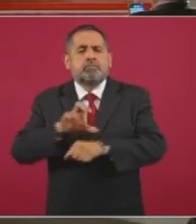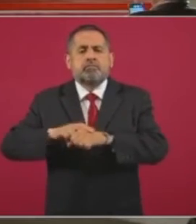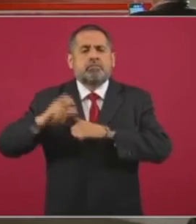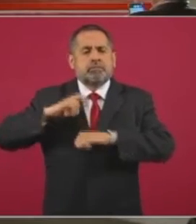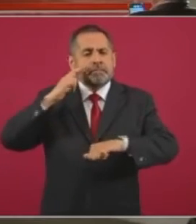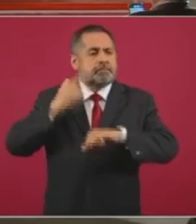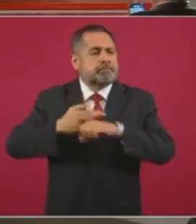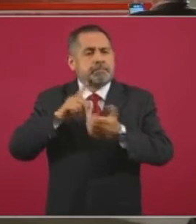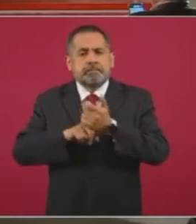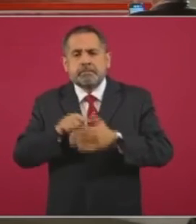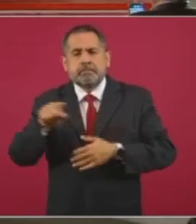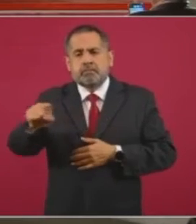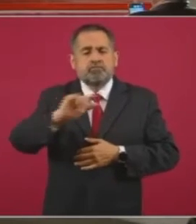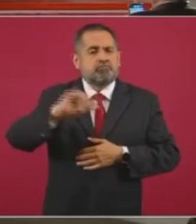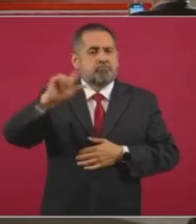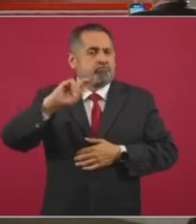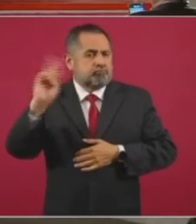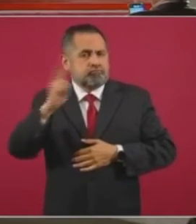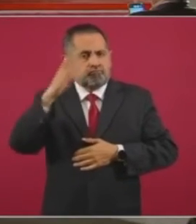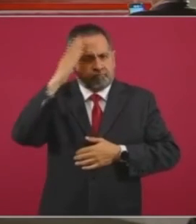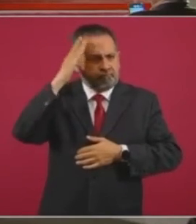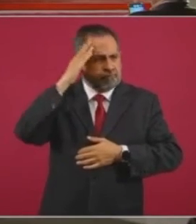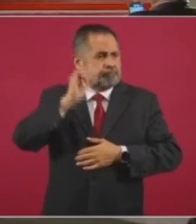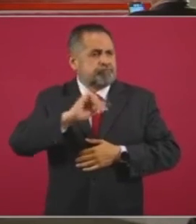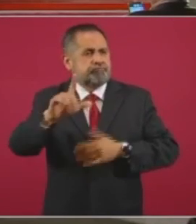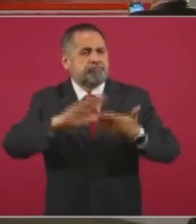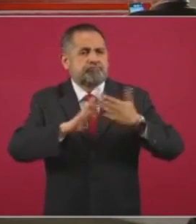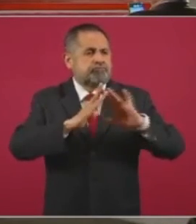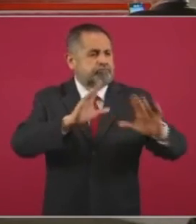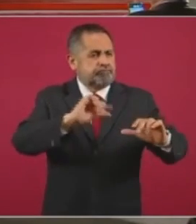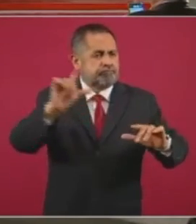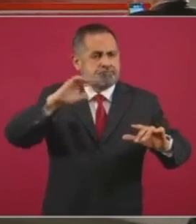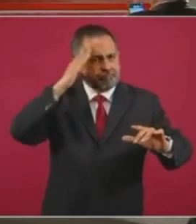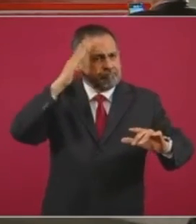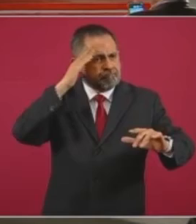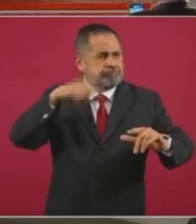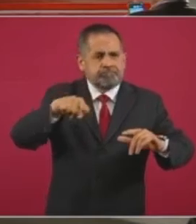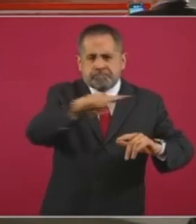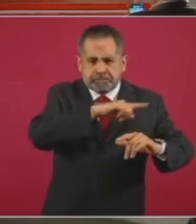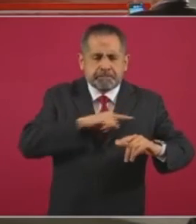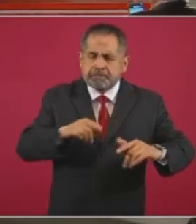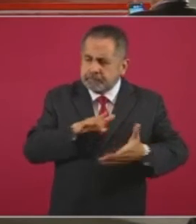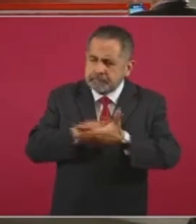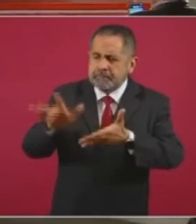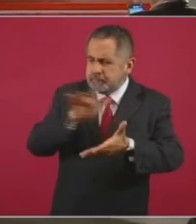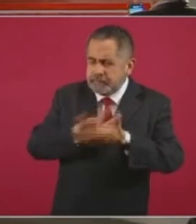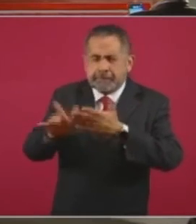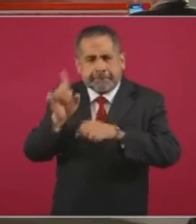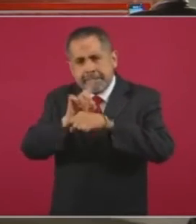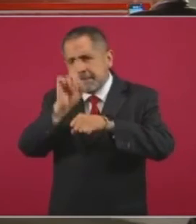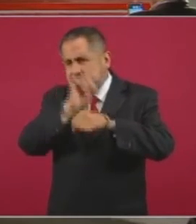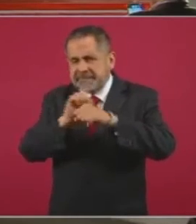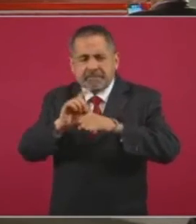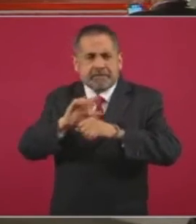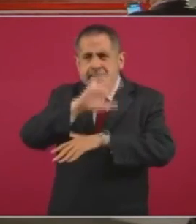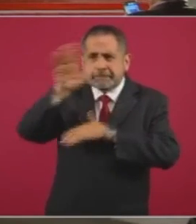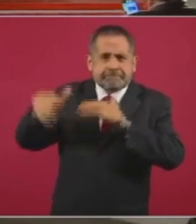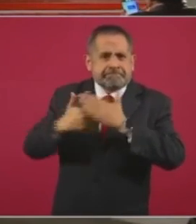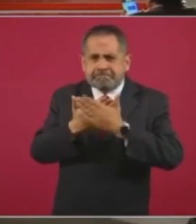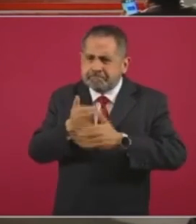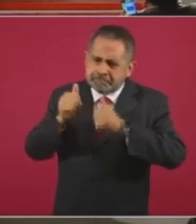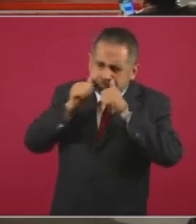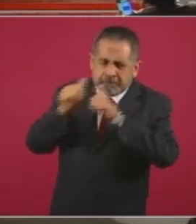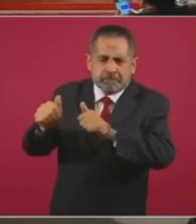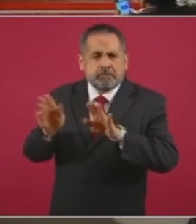con líderes académicos, con líderes comunitarios que también han apoyado día y noche para poder ayudar